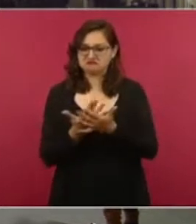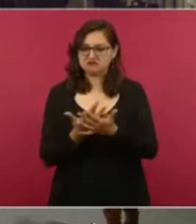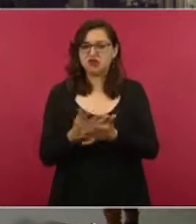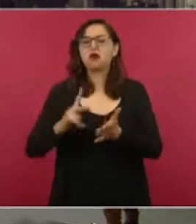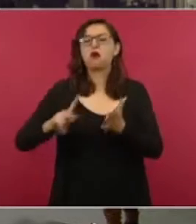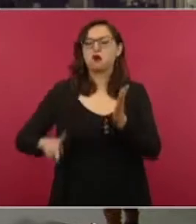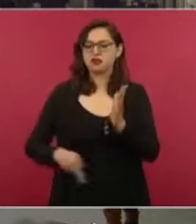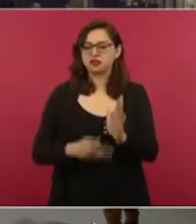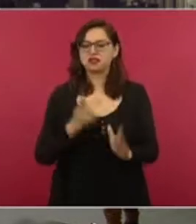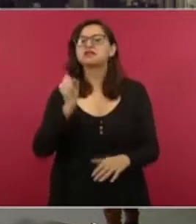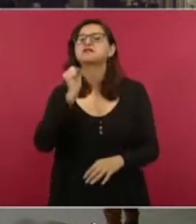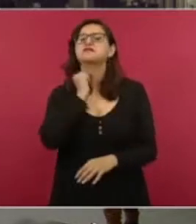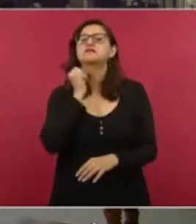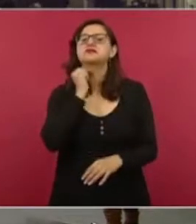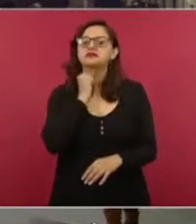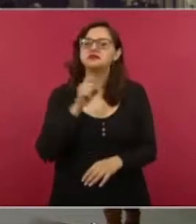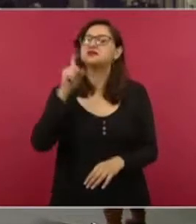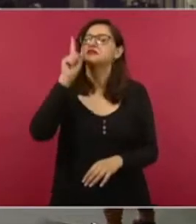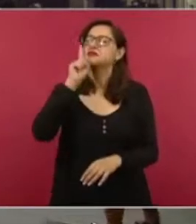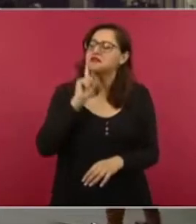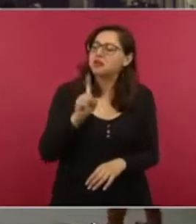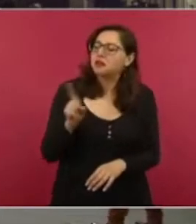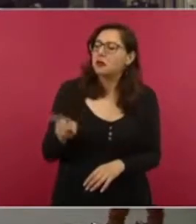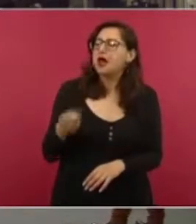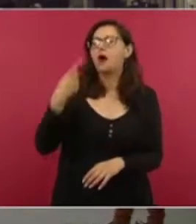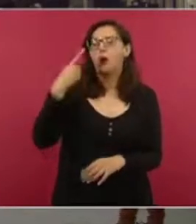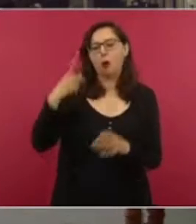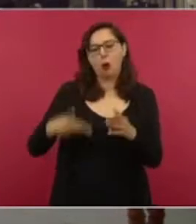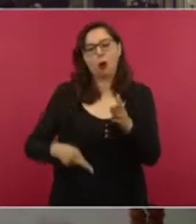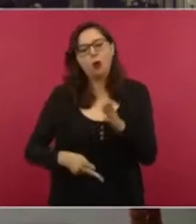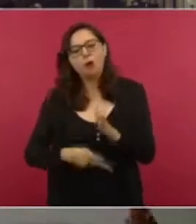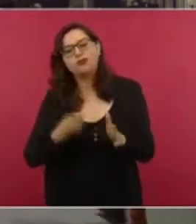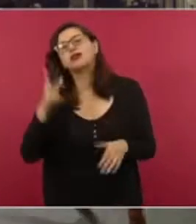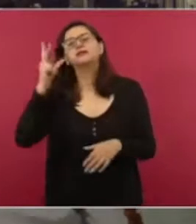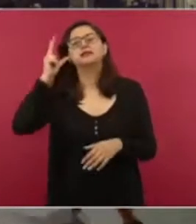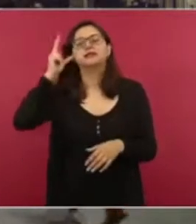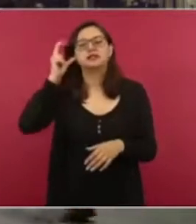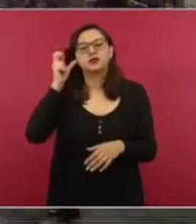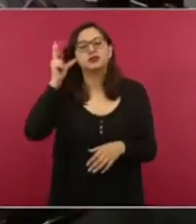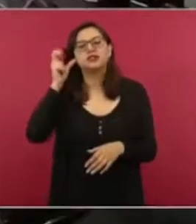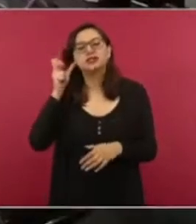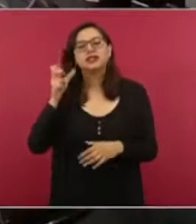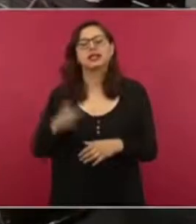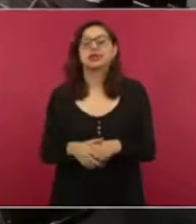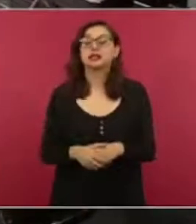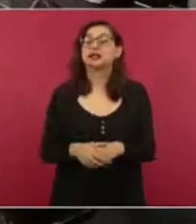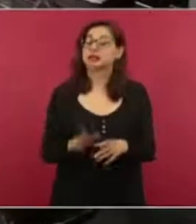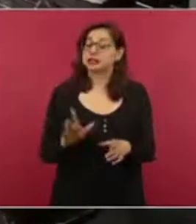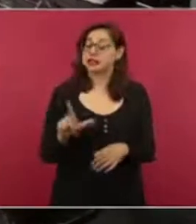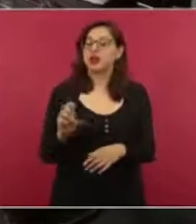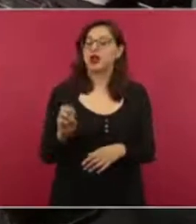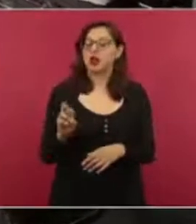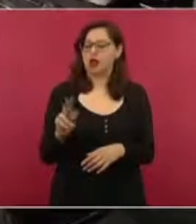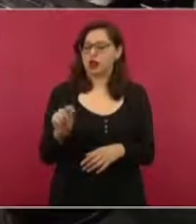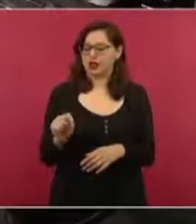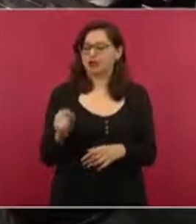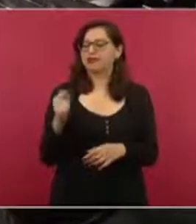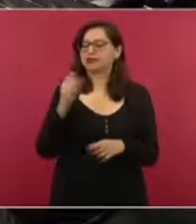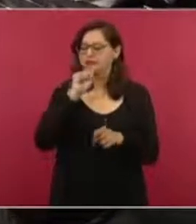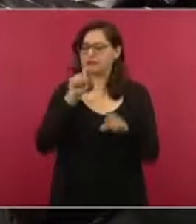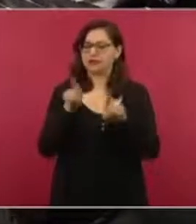vamos a hablar también de Loret. Espérense. No, falta. Sí. A ver, lo de la